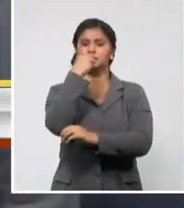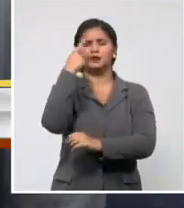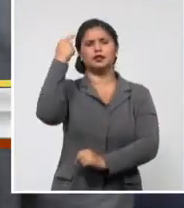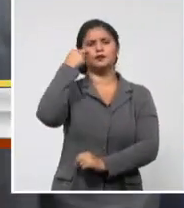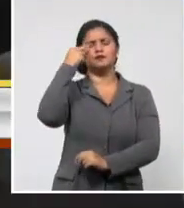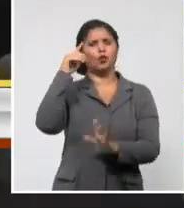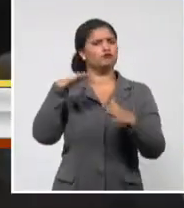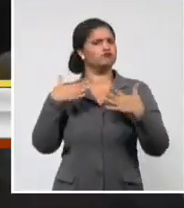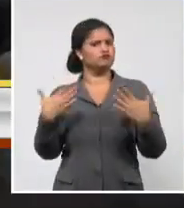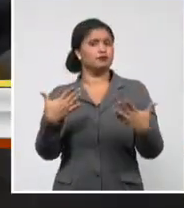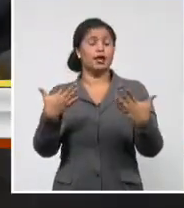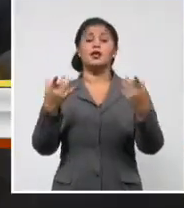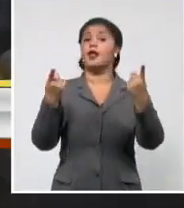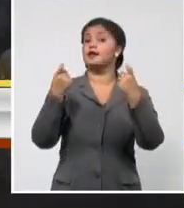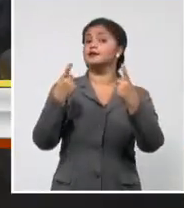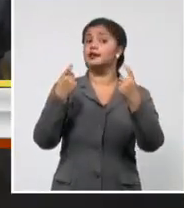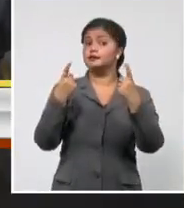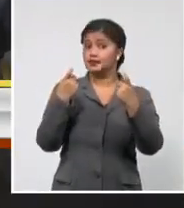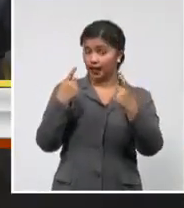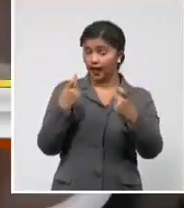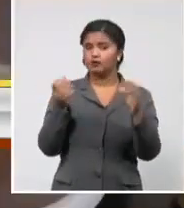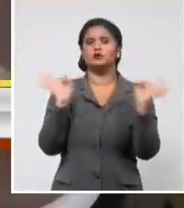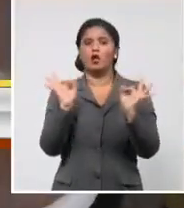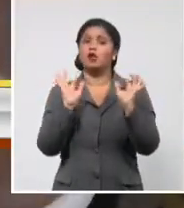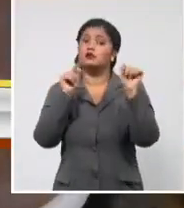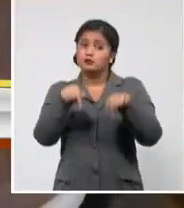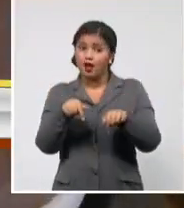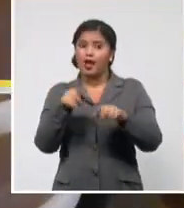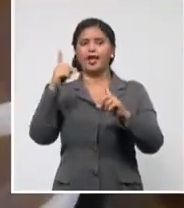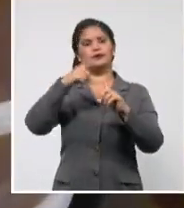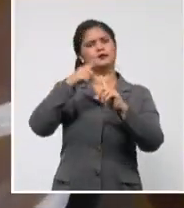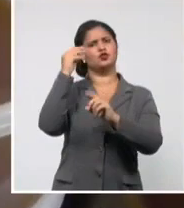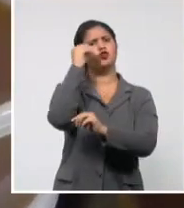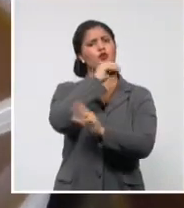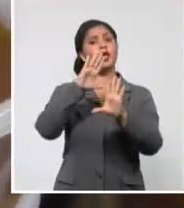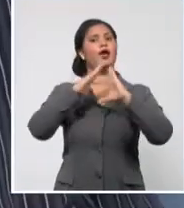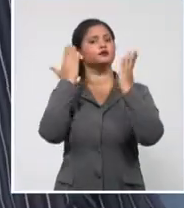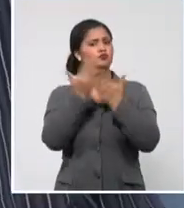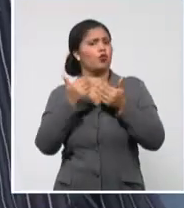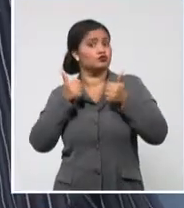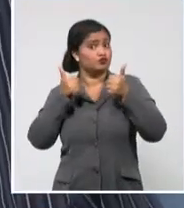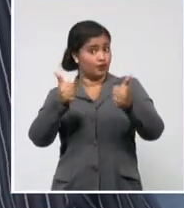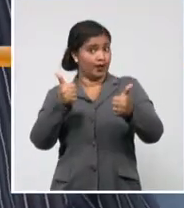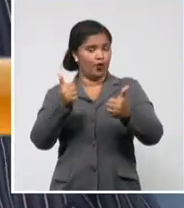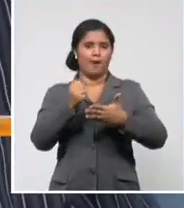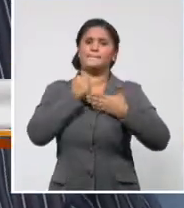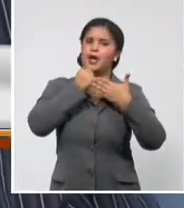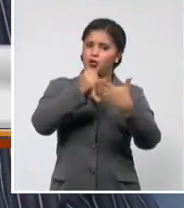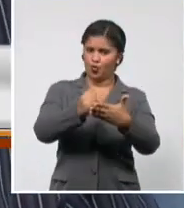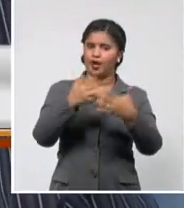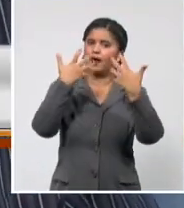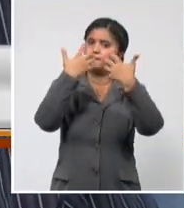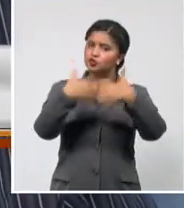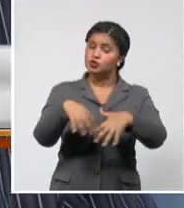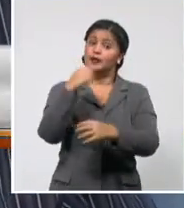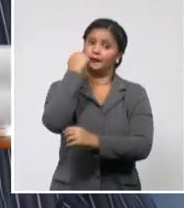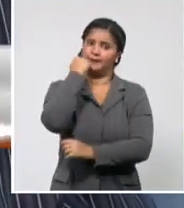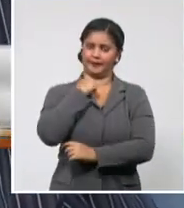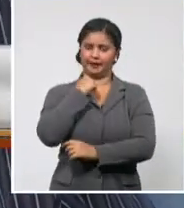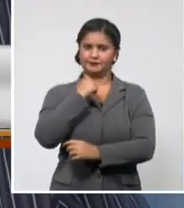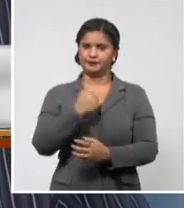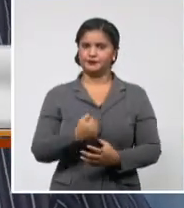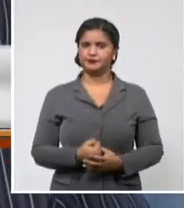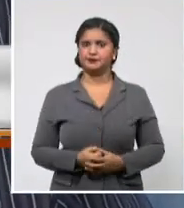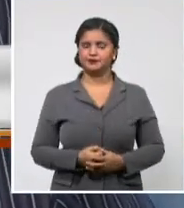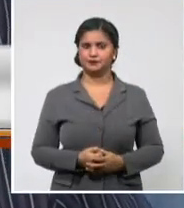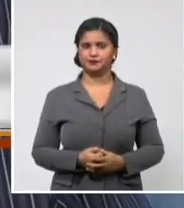encadenamiento productivo y el empleo de las tecnologías para el uso eficiente de los recursos. Hay un importante nivel de cumplimiento en el grupo de